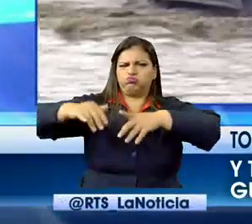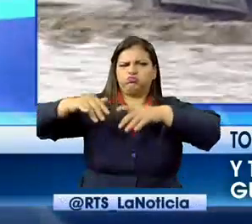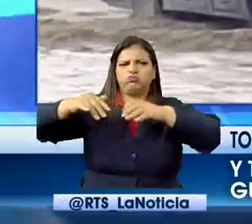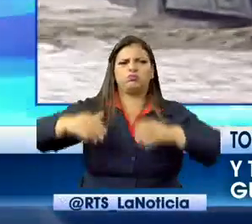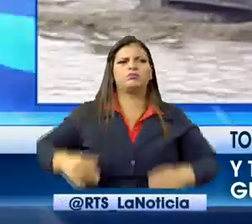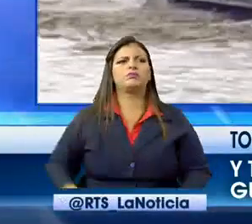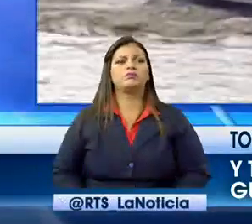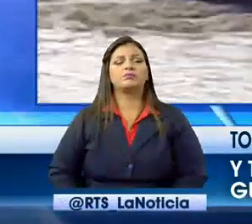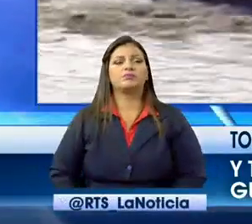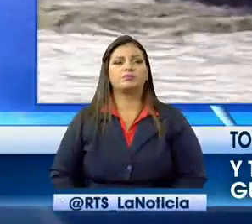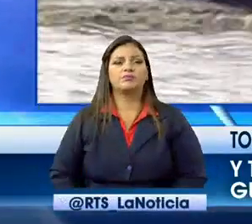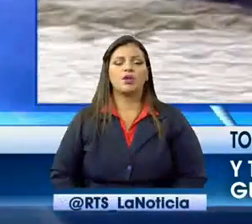mucho más que la marea,